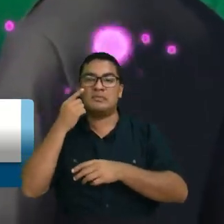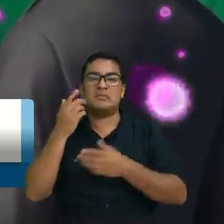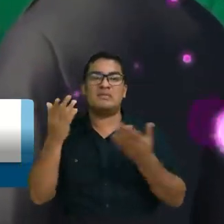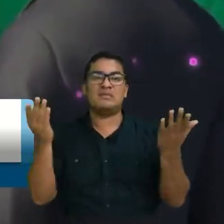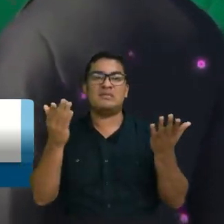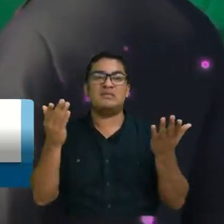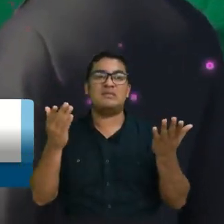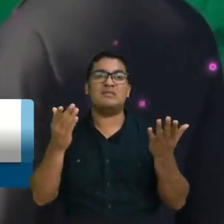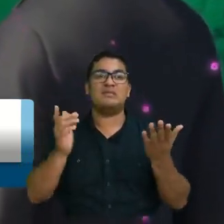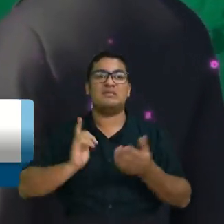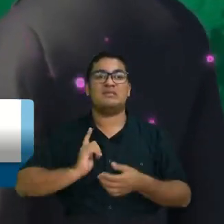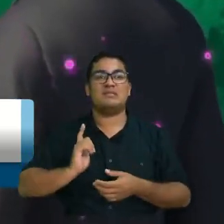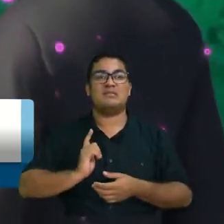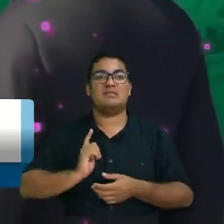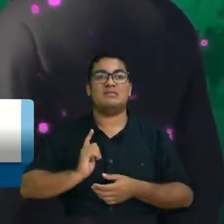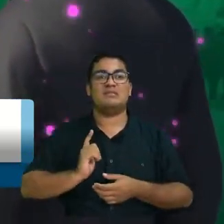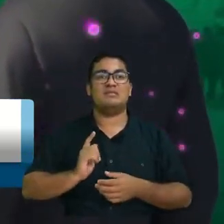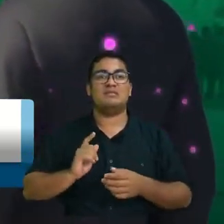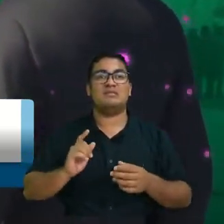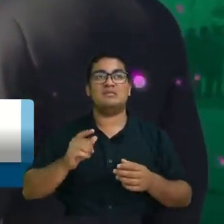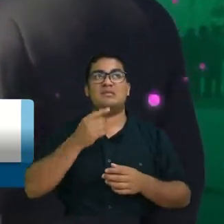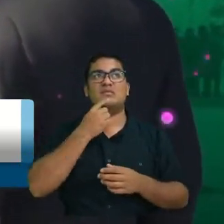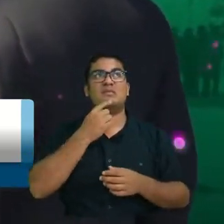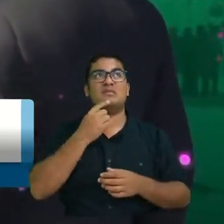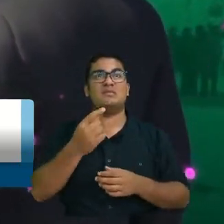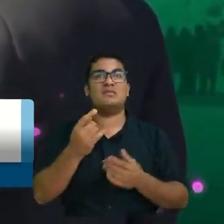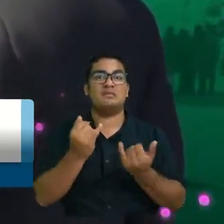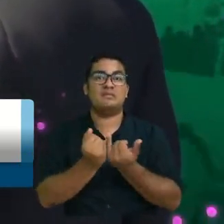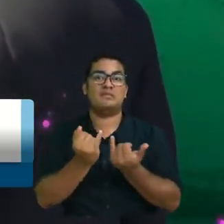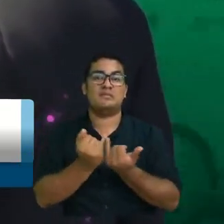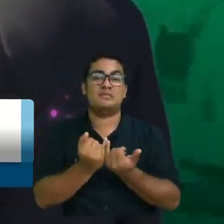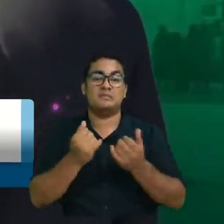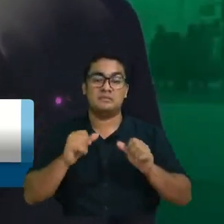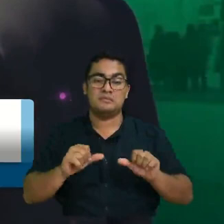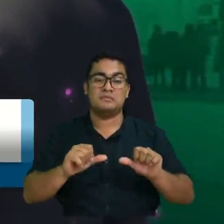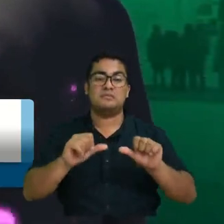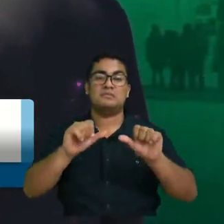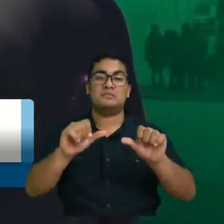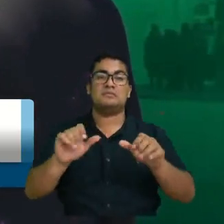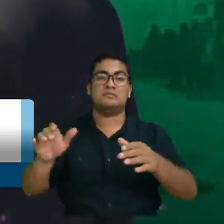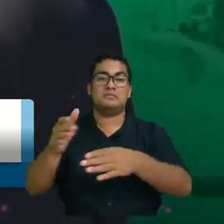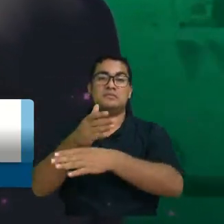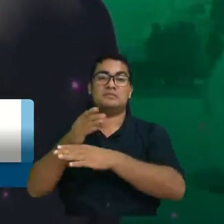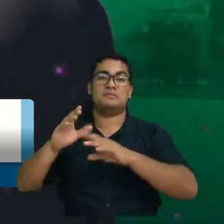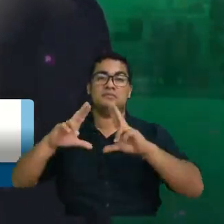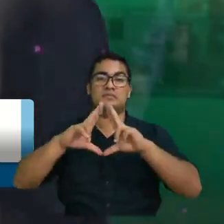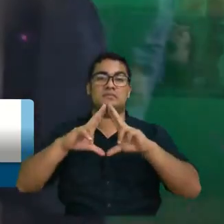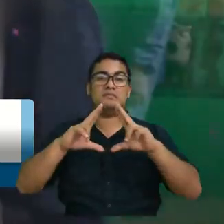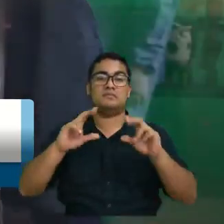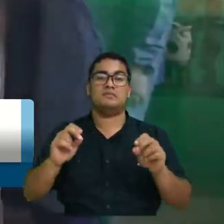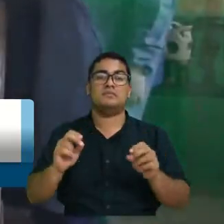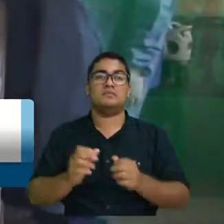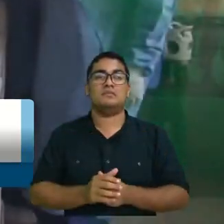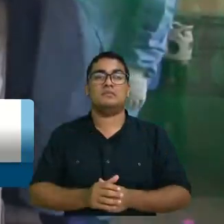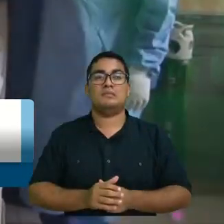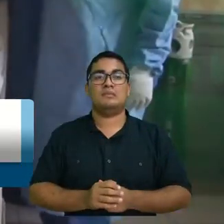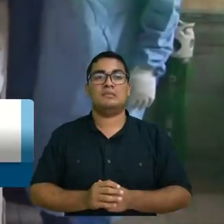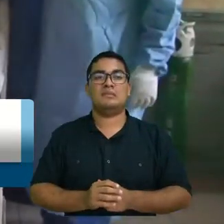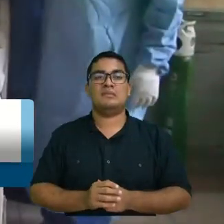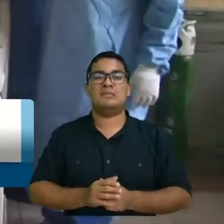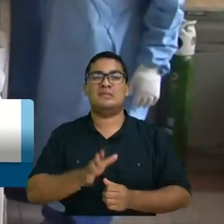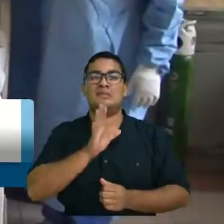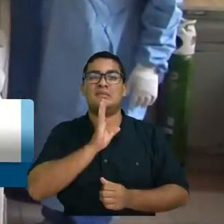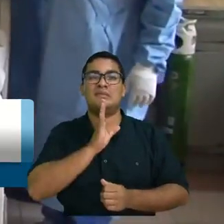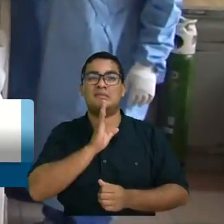de la influenza están circulando en el país. Uh-huh. Y este muestreo se mantiene permanente en todo el país. Ya. Ahora, hablemos